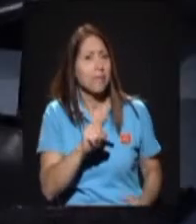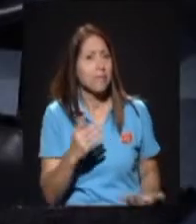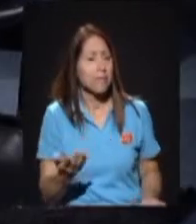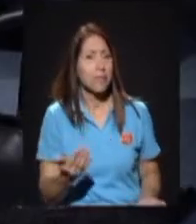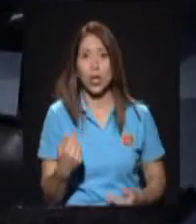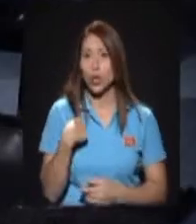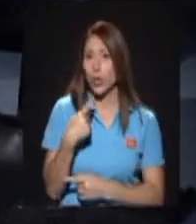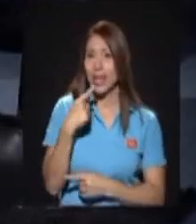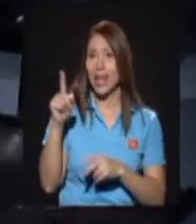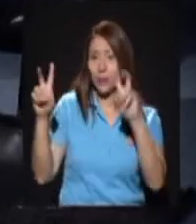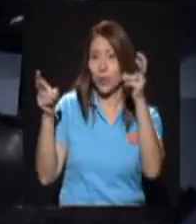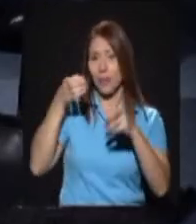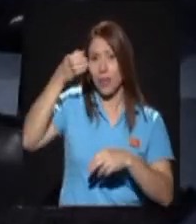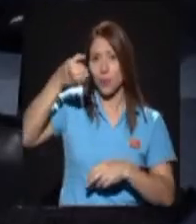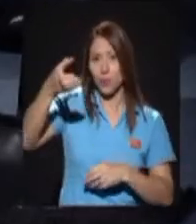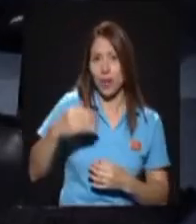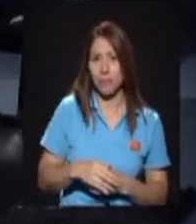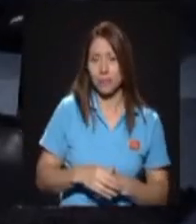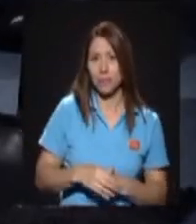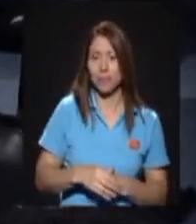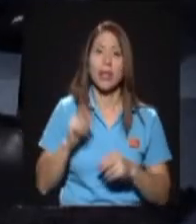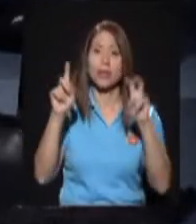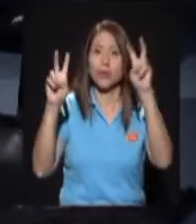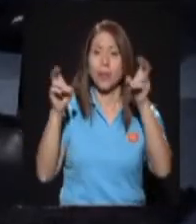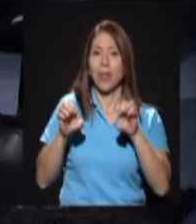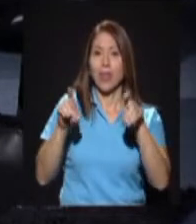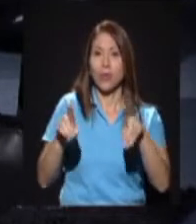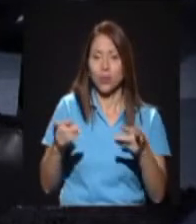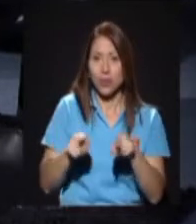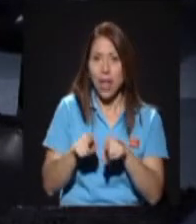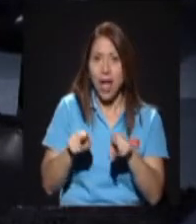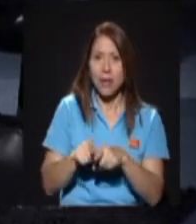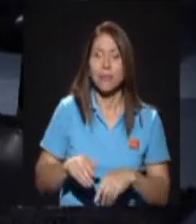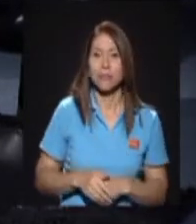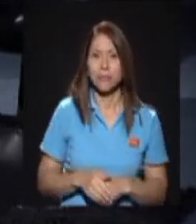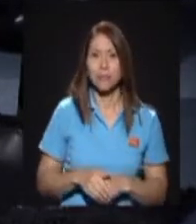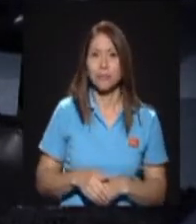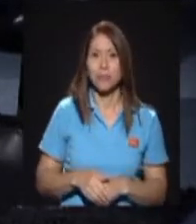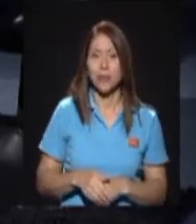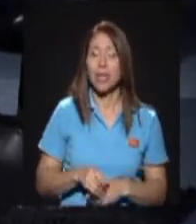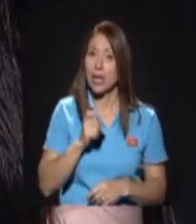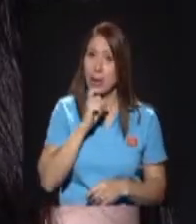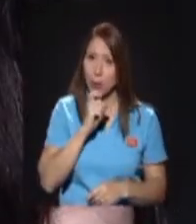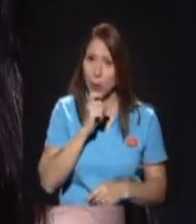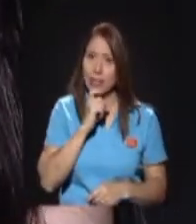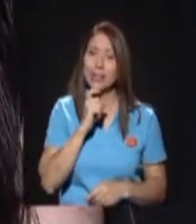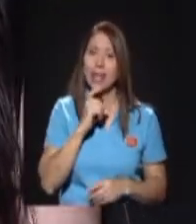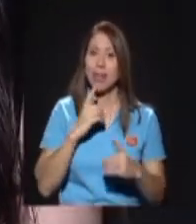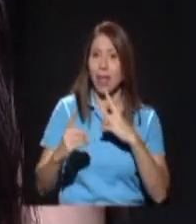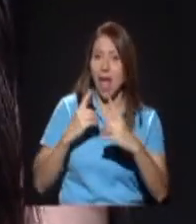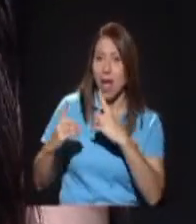Yo diría que hay un tema de cultura, ¿verdad? Y un tema de educación, para empezar, que cuesta